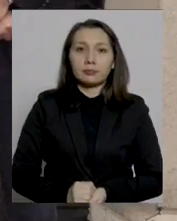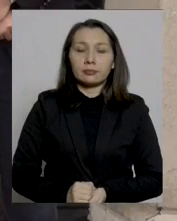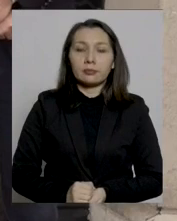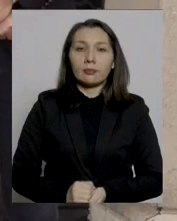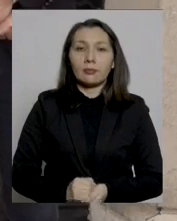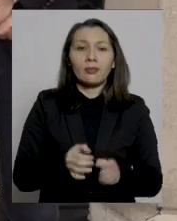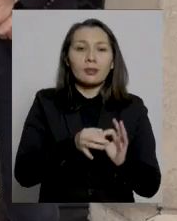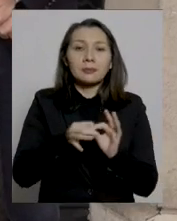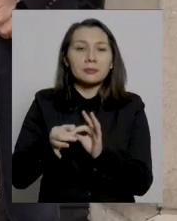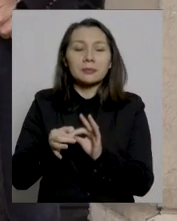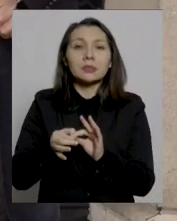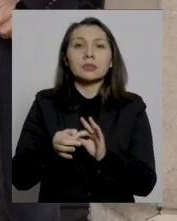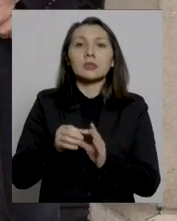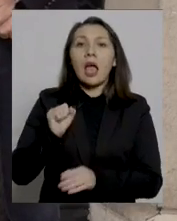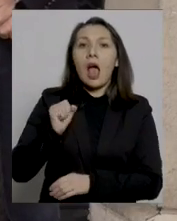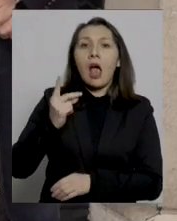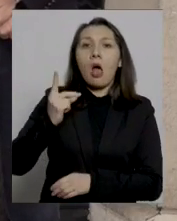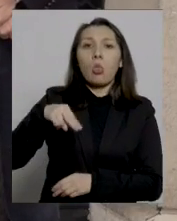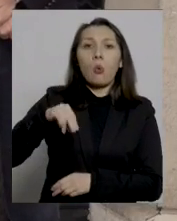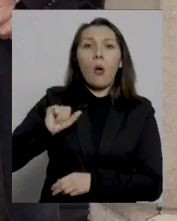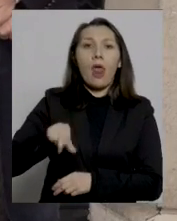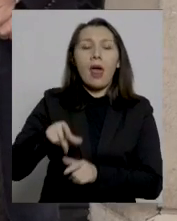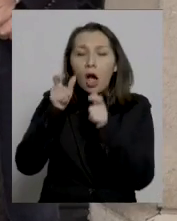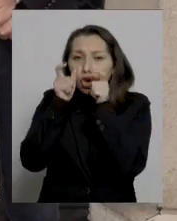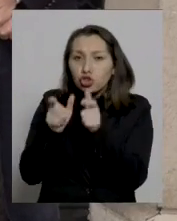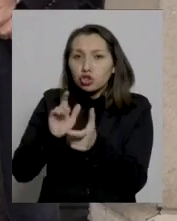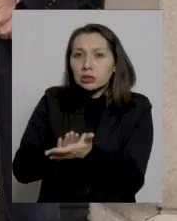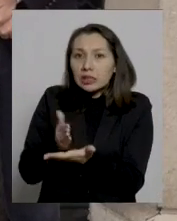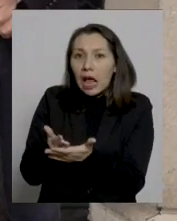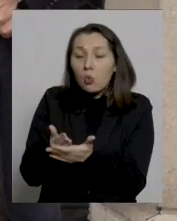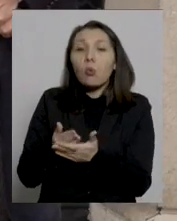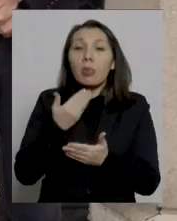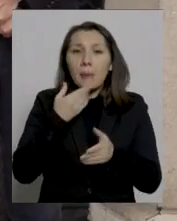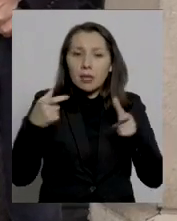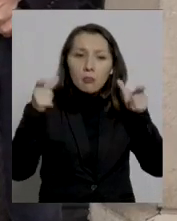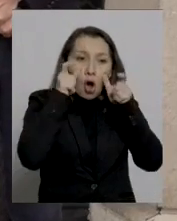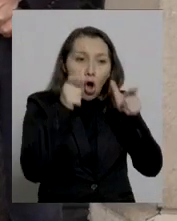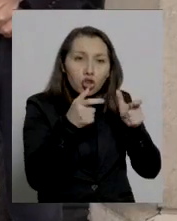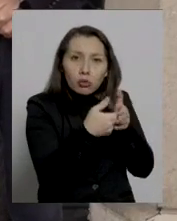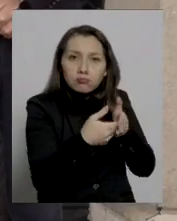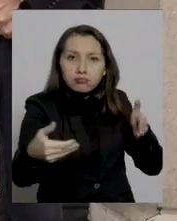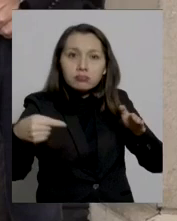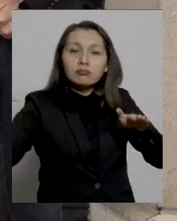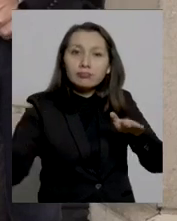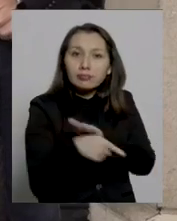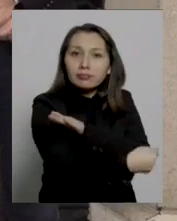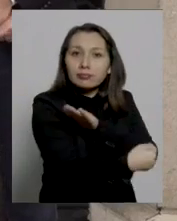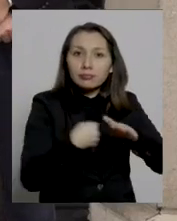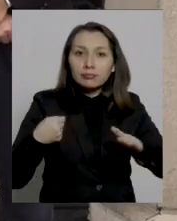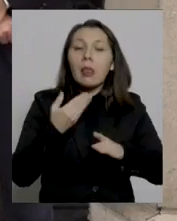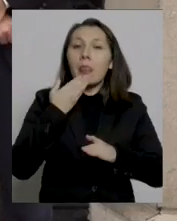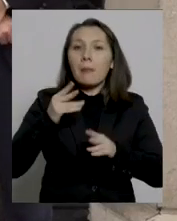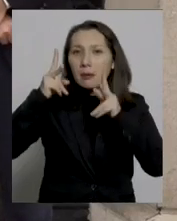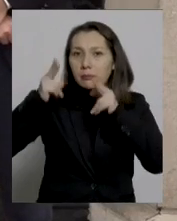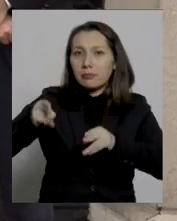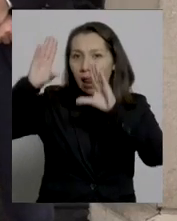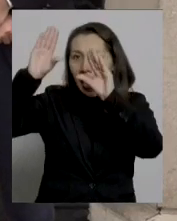lo que se refiere a las aduanas sanitarias, a los cordones sanitarios y al toque de queda.